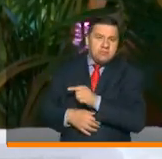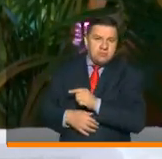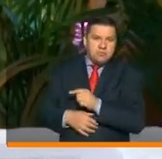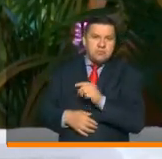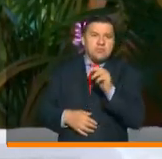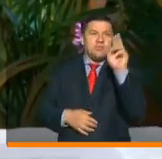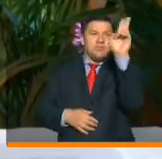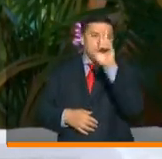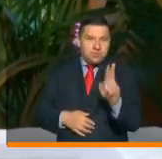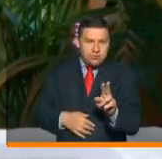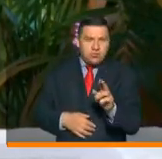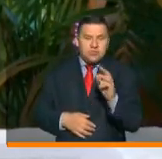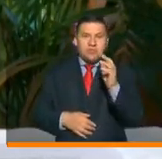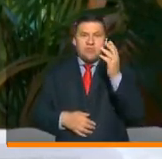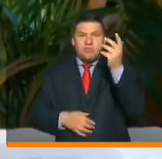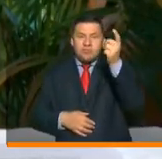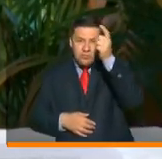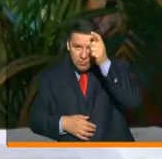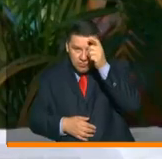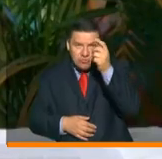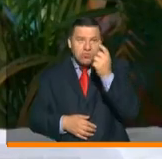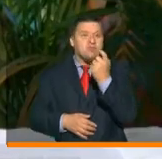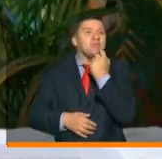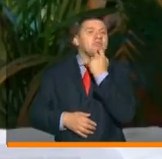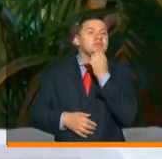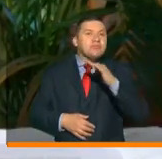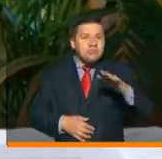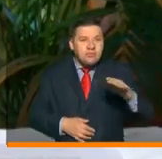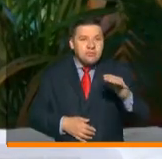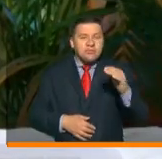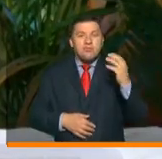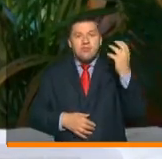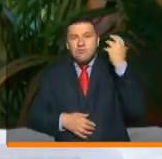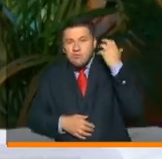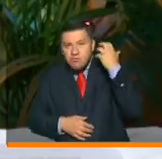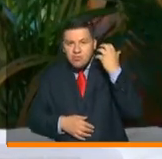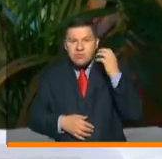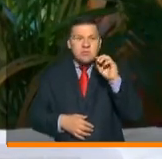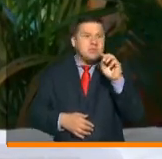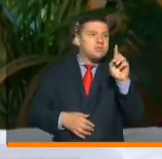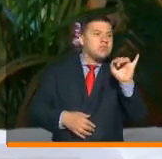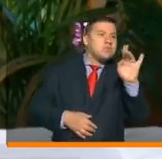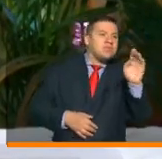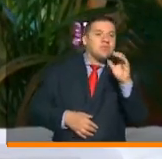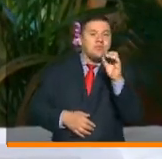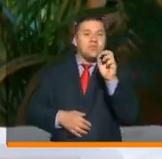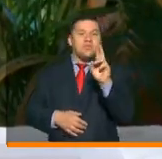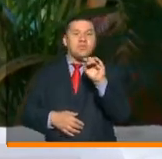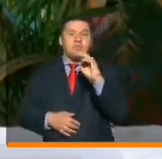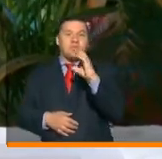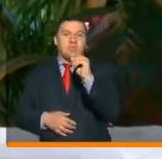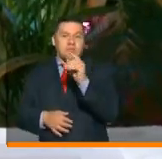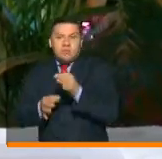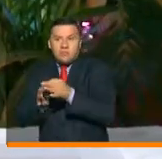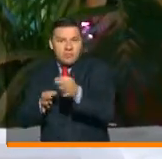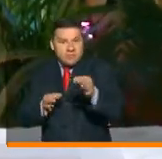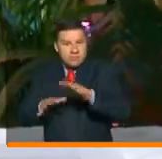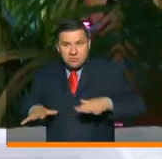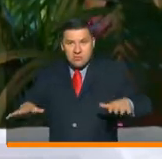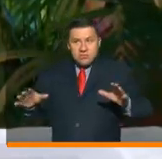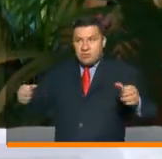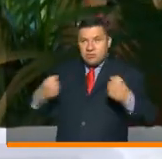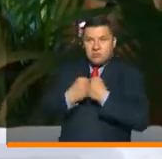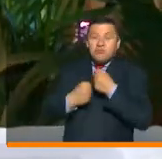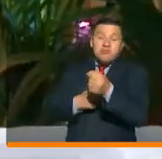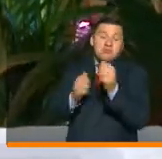de Sucre, de Córdoba, de Sincelejo, de Montería, y Sahagún y Lorica también se sumaron. Y es importante contarles que ya